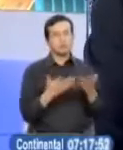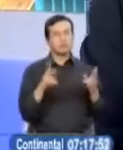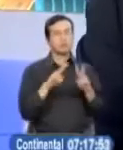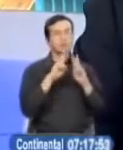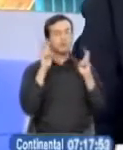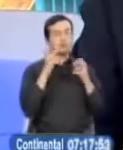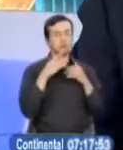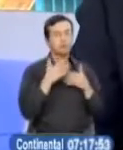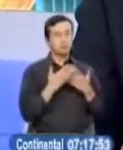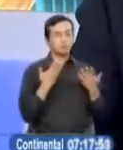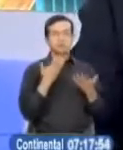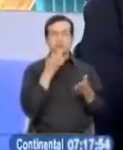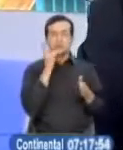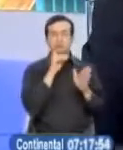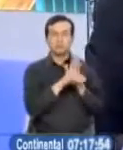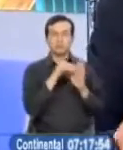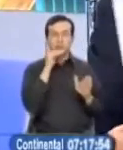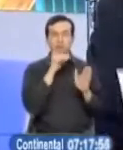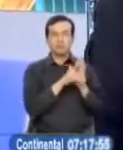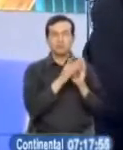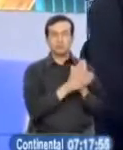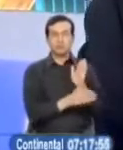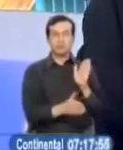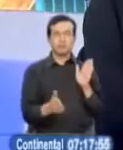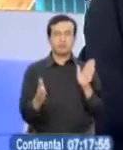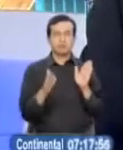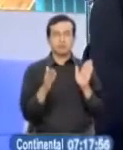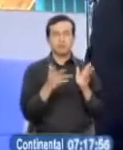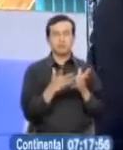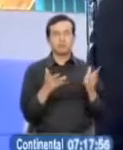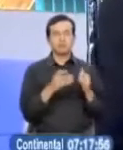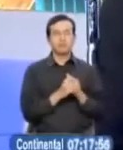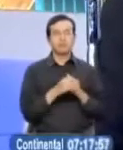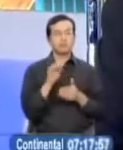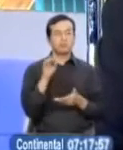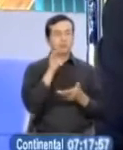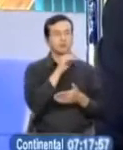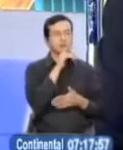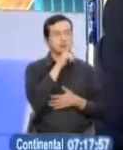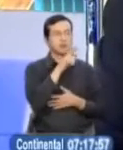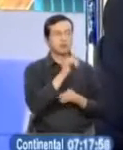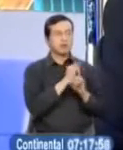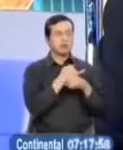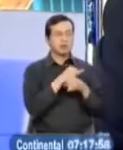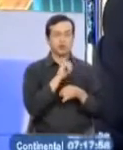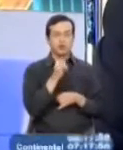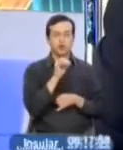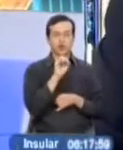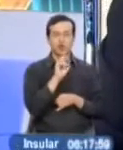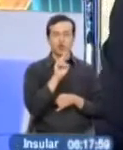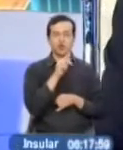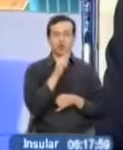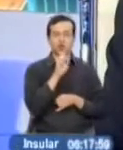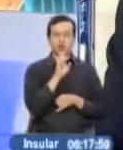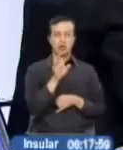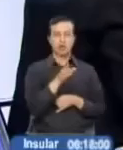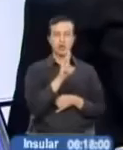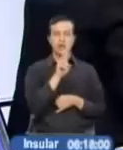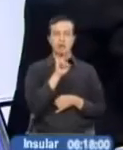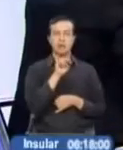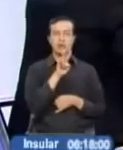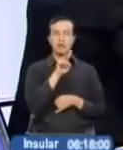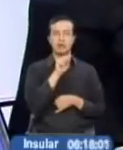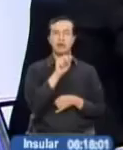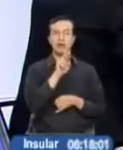estos hechos que se denunciaron en estos últimos meses, tengo la presencia del ingeniero Jorge Vivar. Ingeniero Jorge